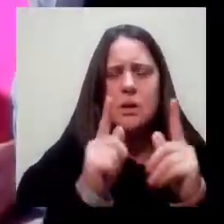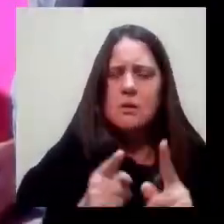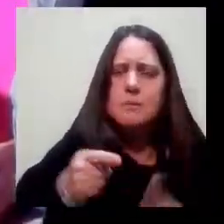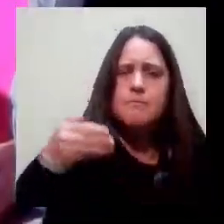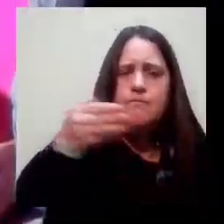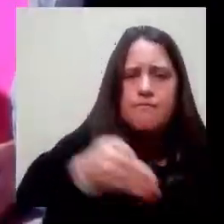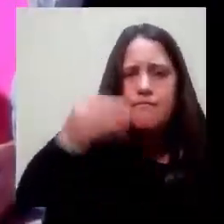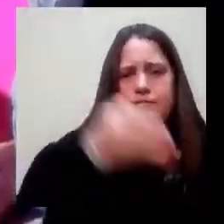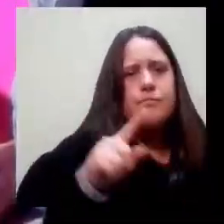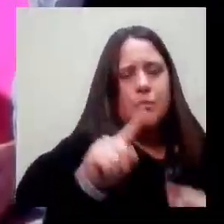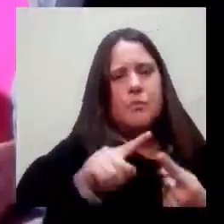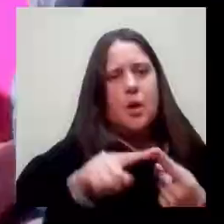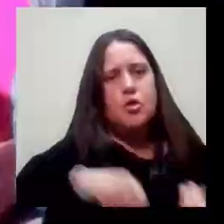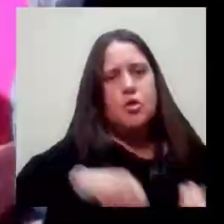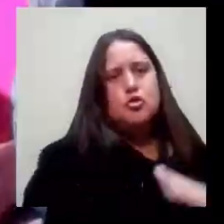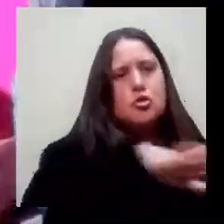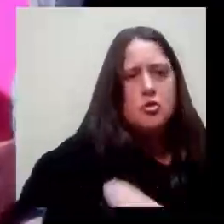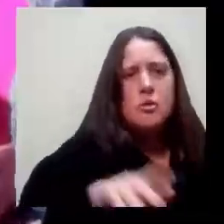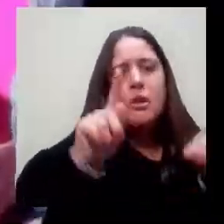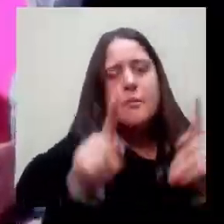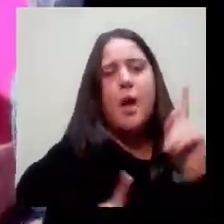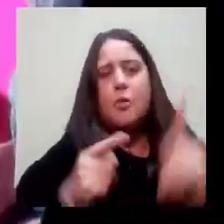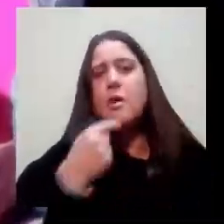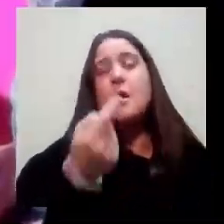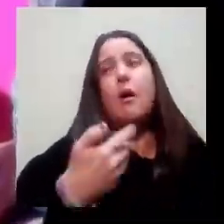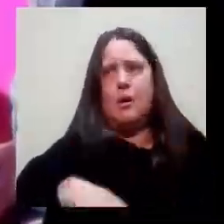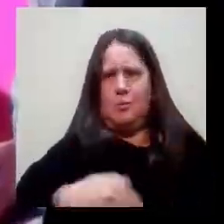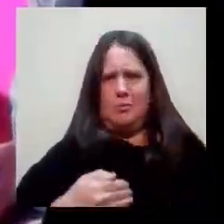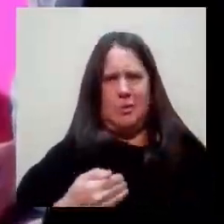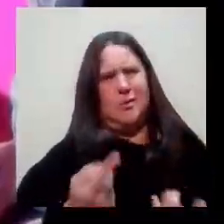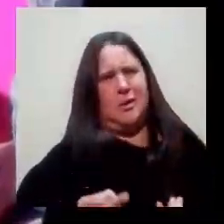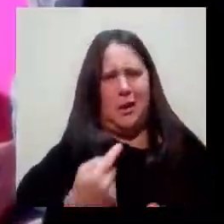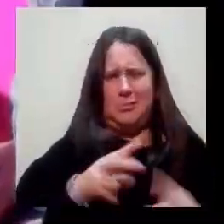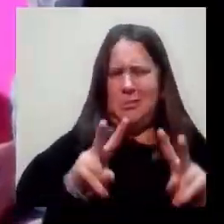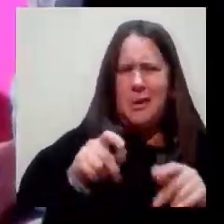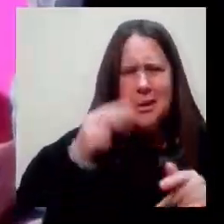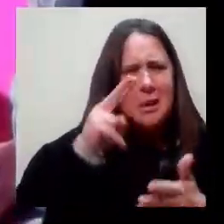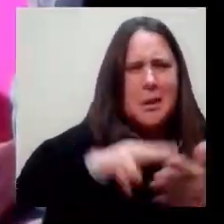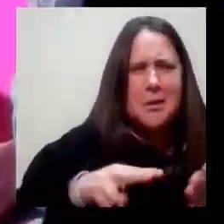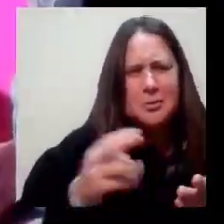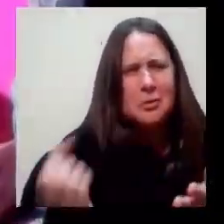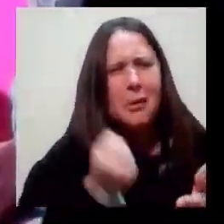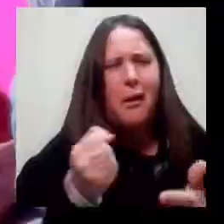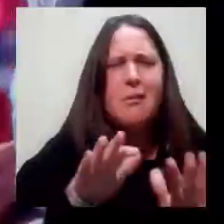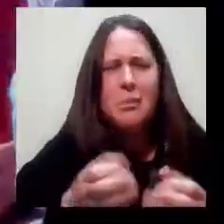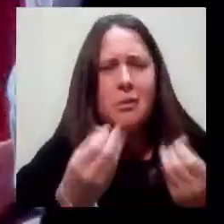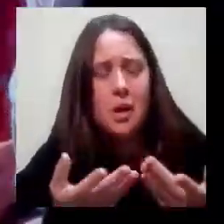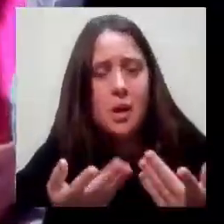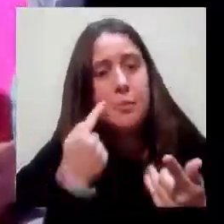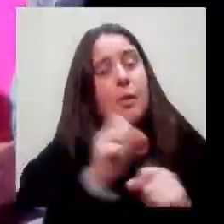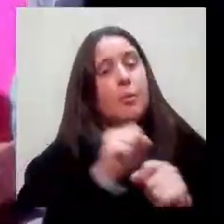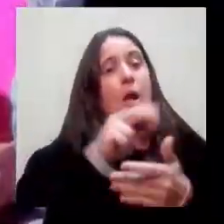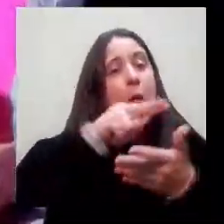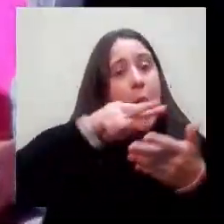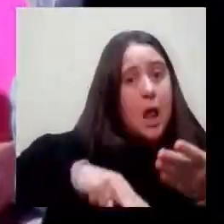pacto social. Y alguien dirá, ay, pero ¿por qué tanto por la lectura? Y bueno, acceder al código escrito y poder